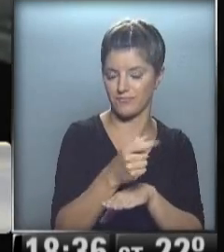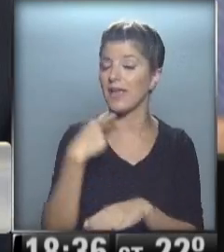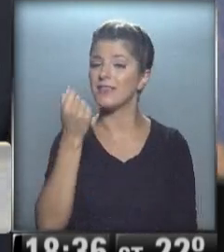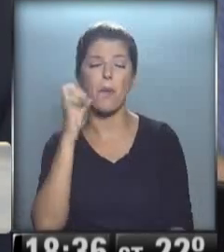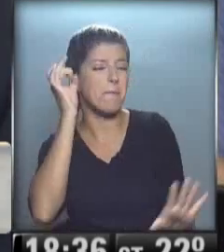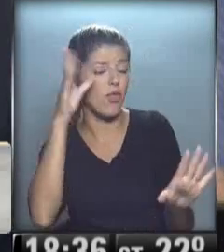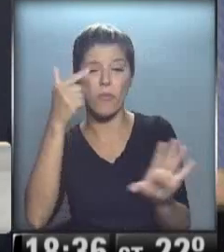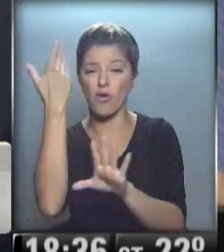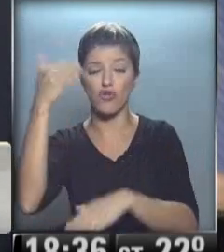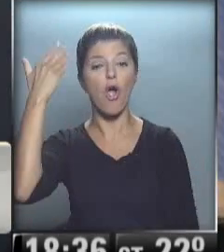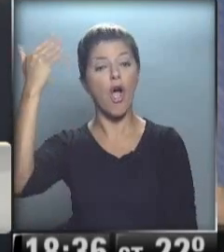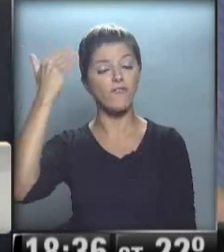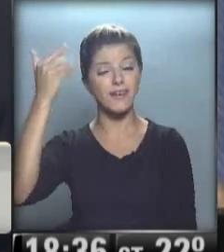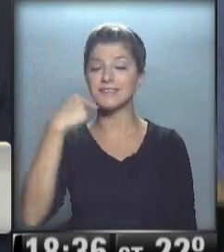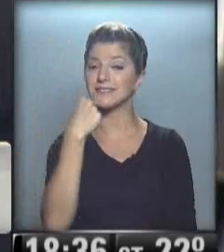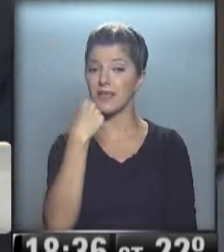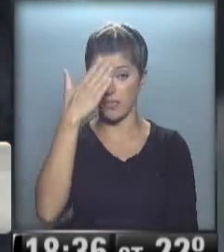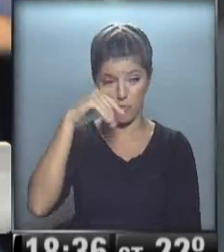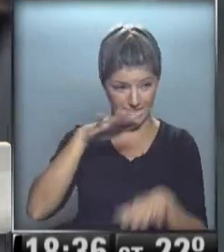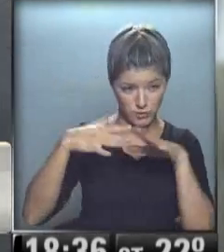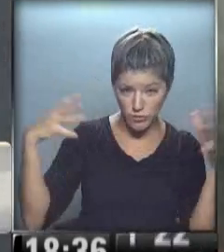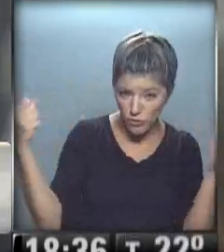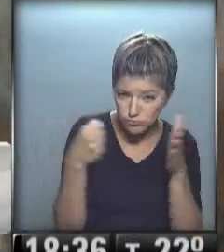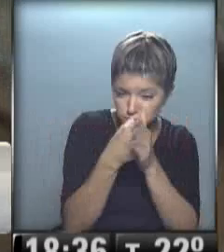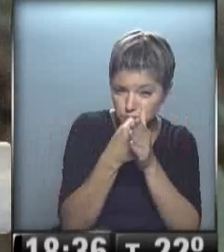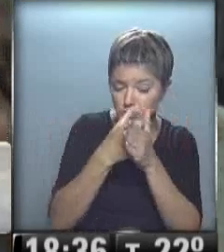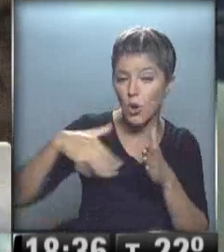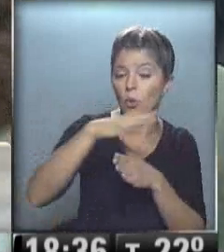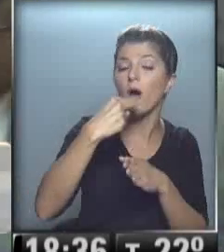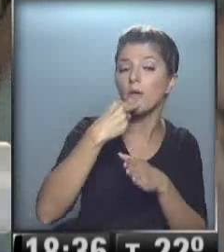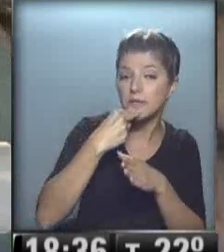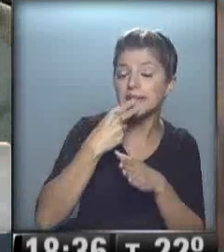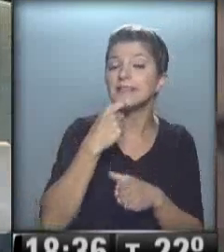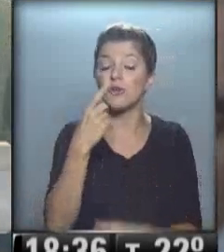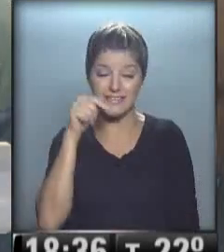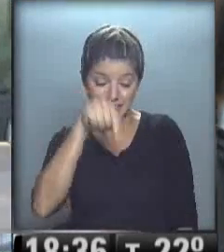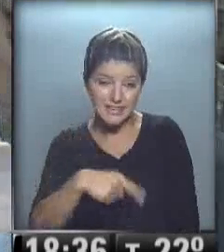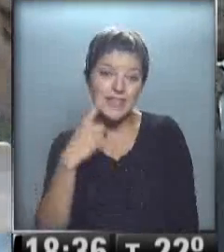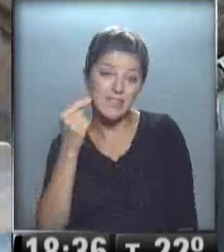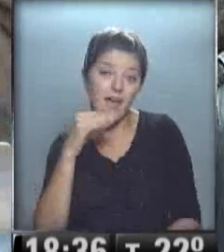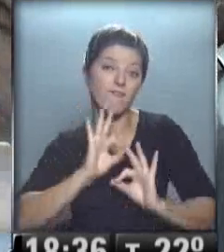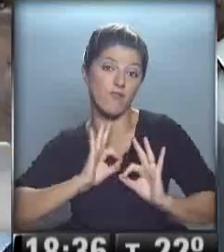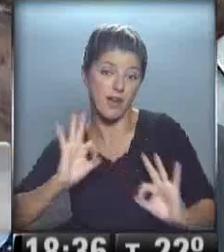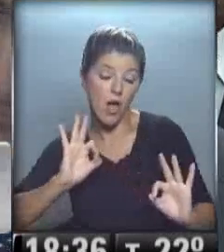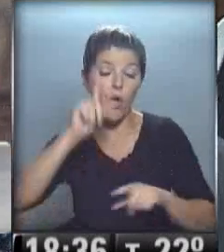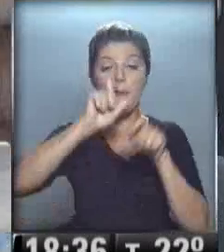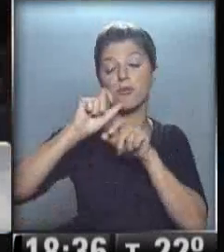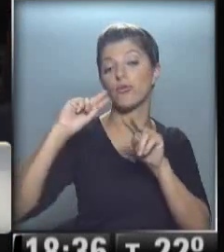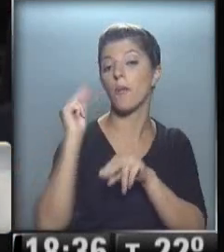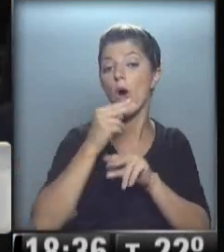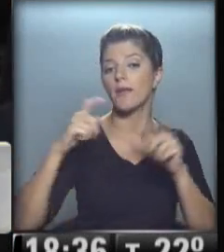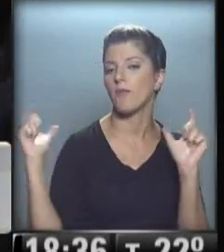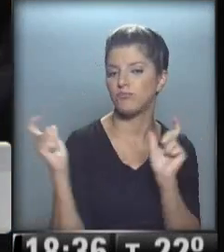dicho en una conferencia de prensa posterior a la tragedia de 11 que si ese día era feriado, las víctimas hubieran sido